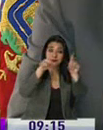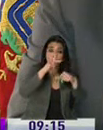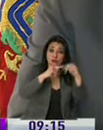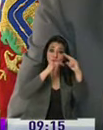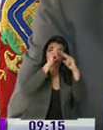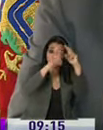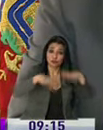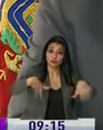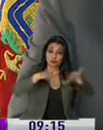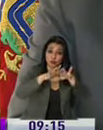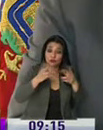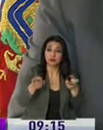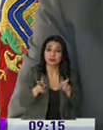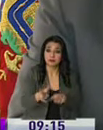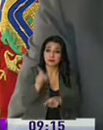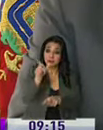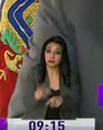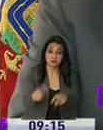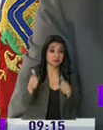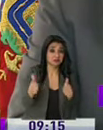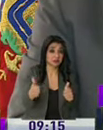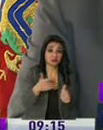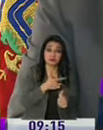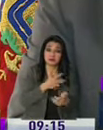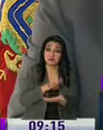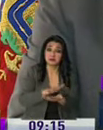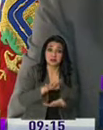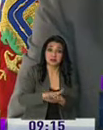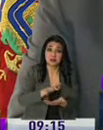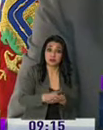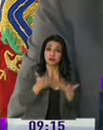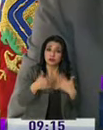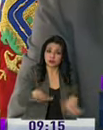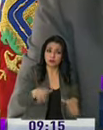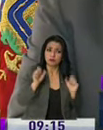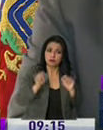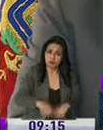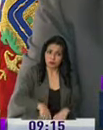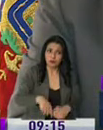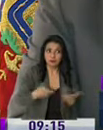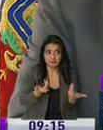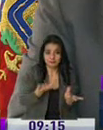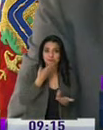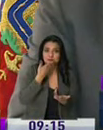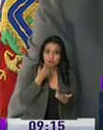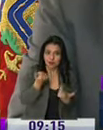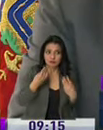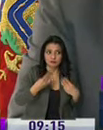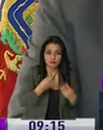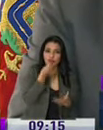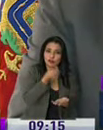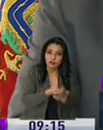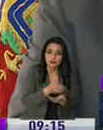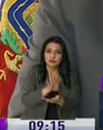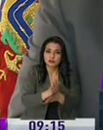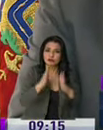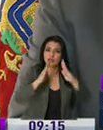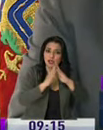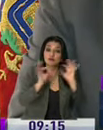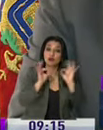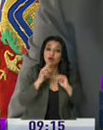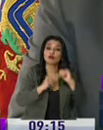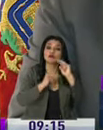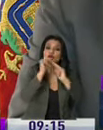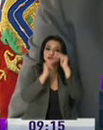de la construcción, sino del ciudadano común, que ya va a tener otras consideraciones para poder acceder a